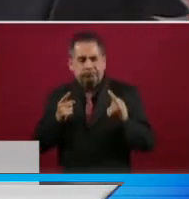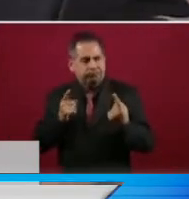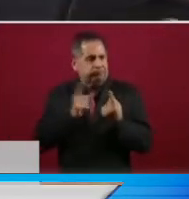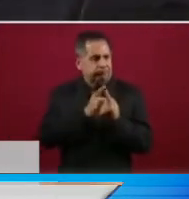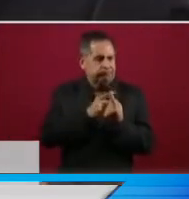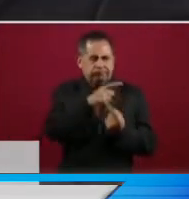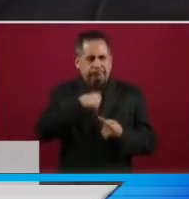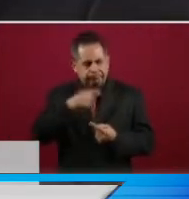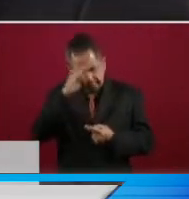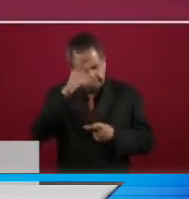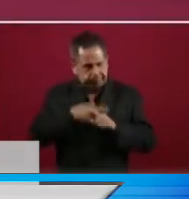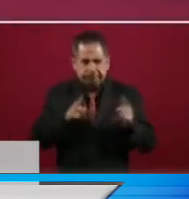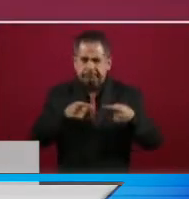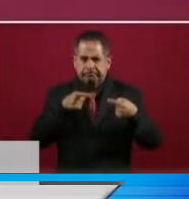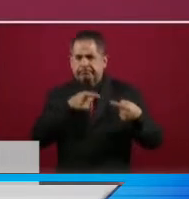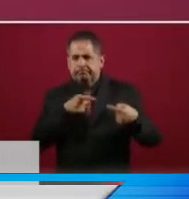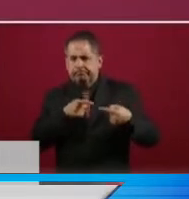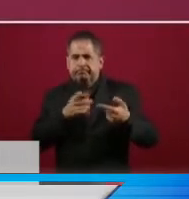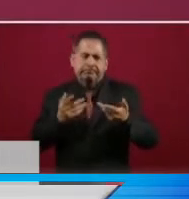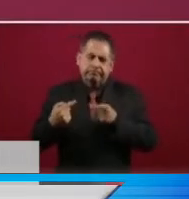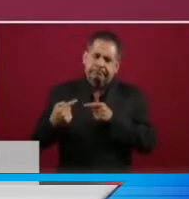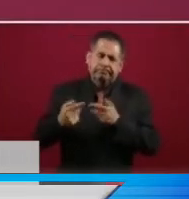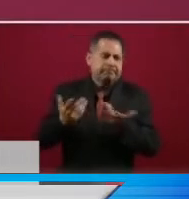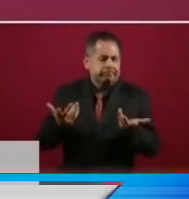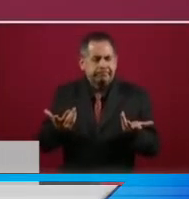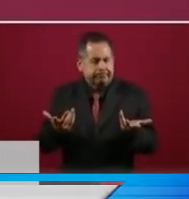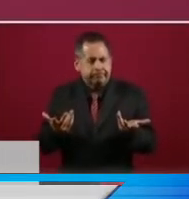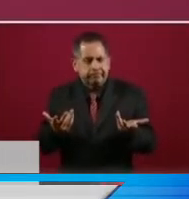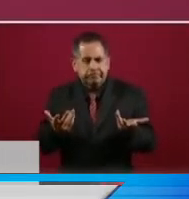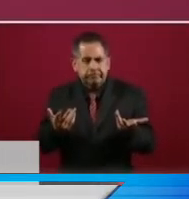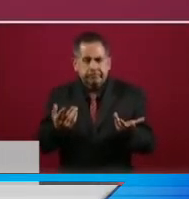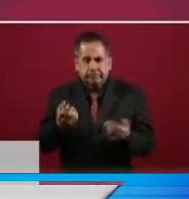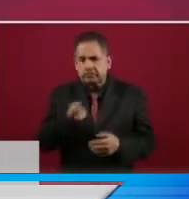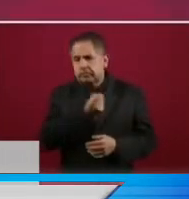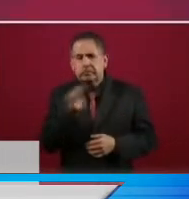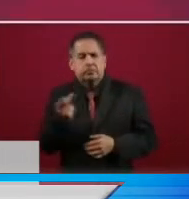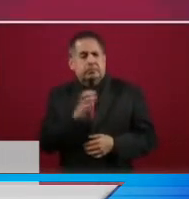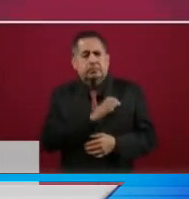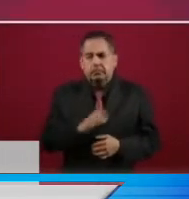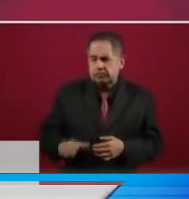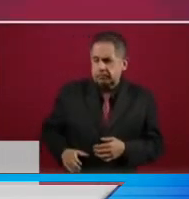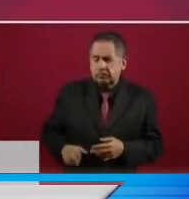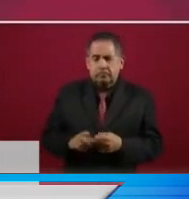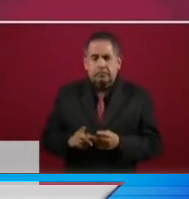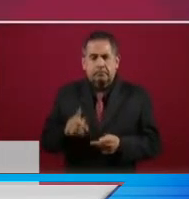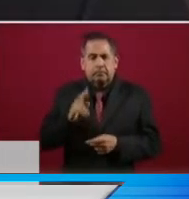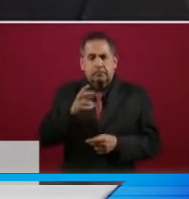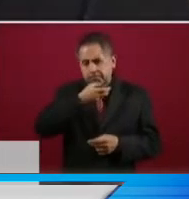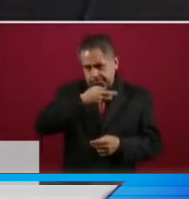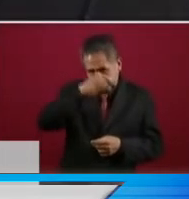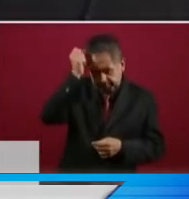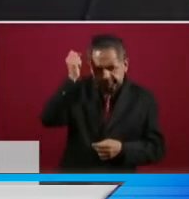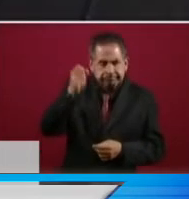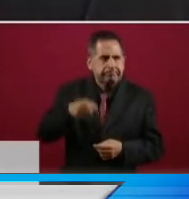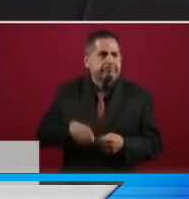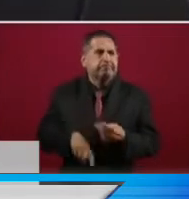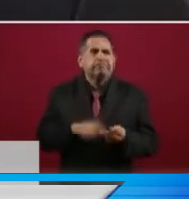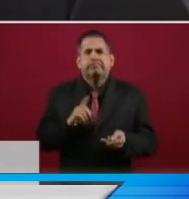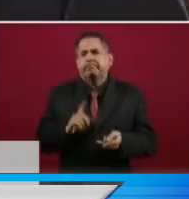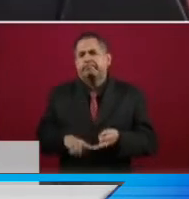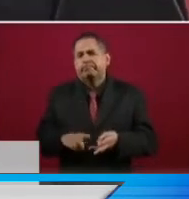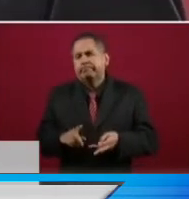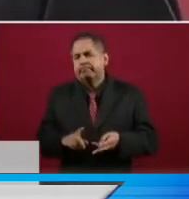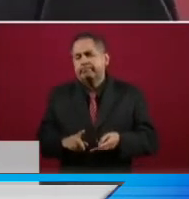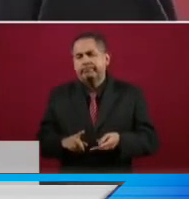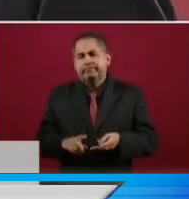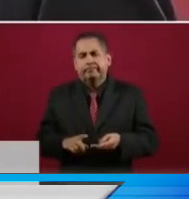que intervengan en los procesos de partidos políticos y en especial en Morena que serán despedidos. Y si se canalizan recursos públicos será